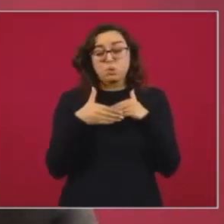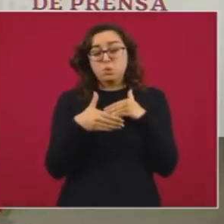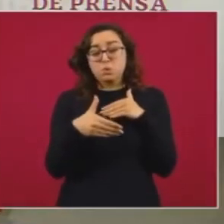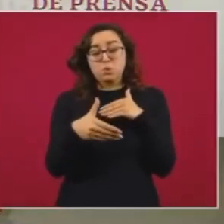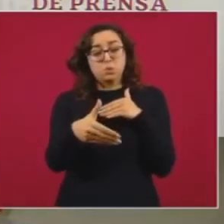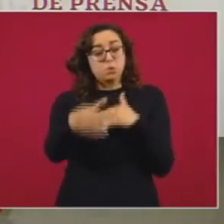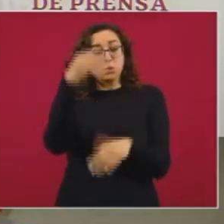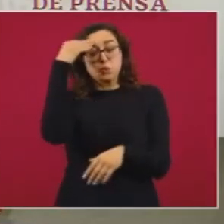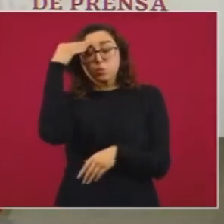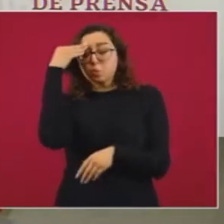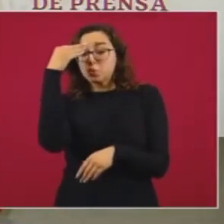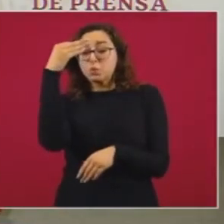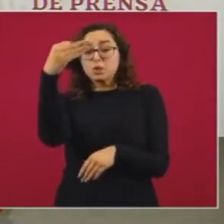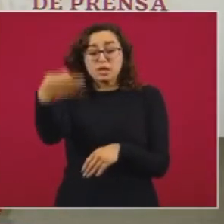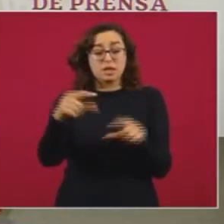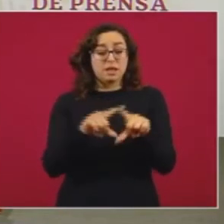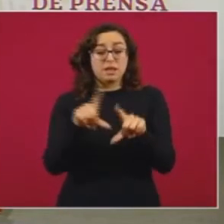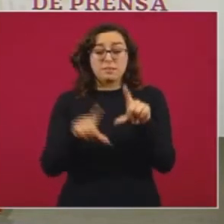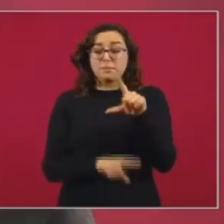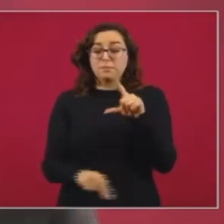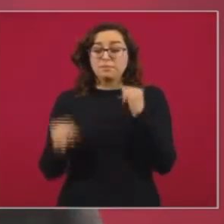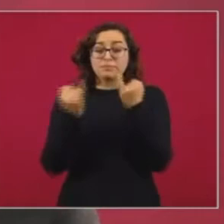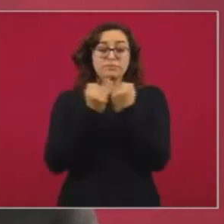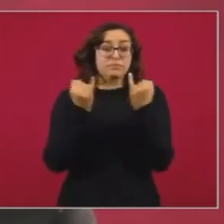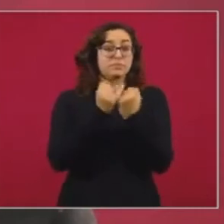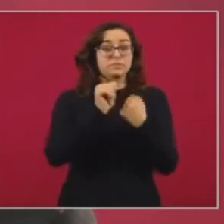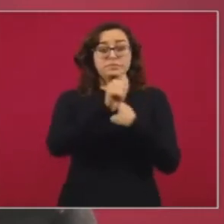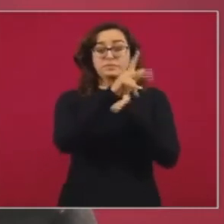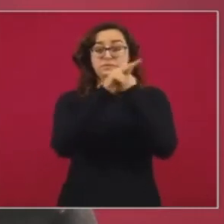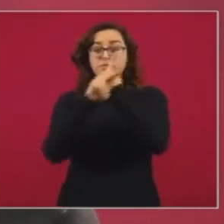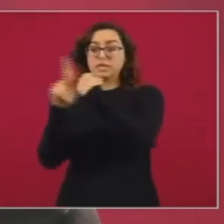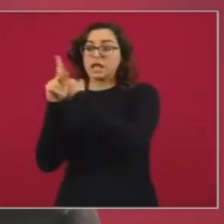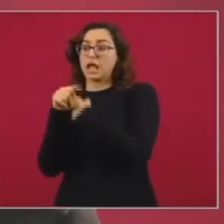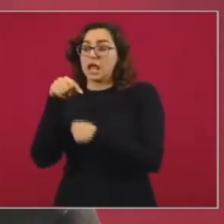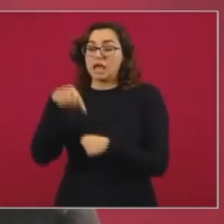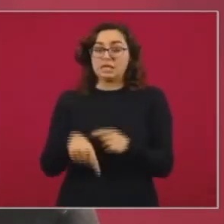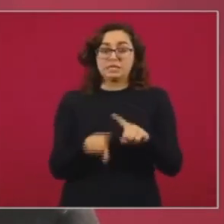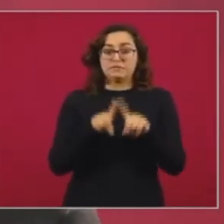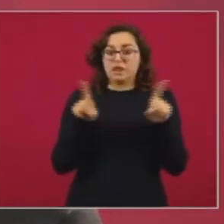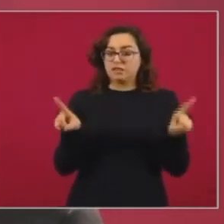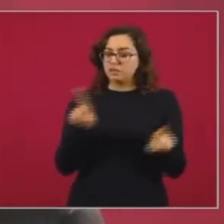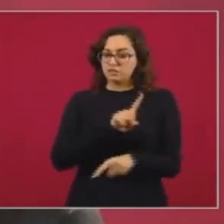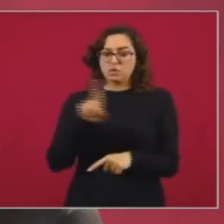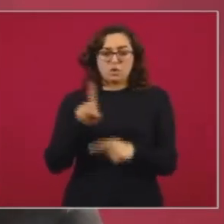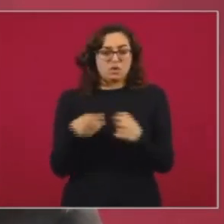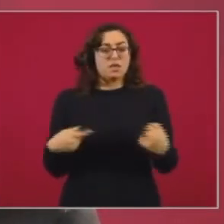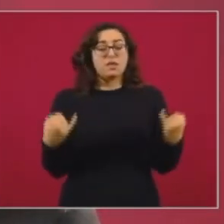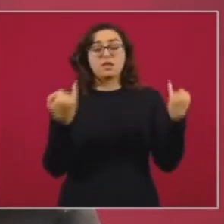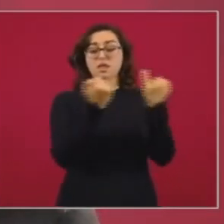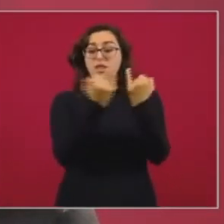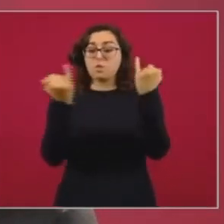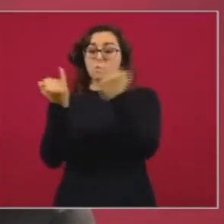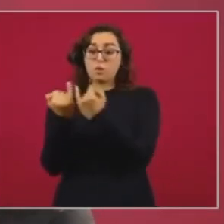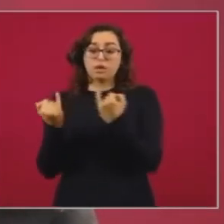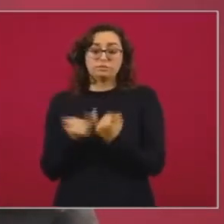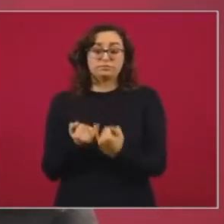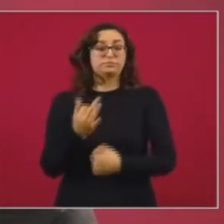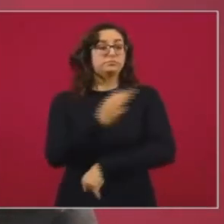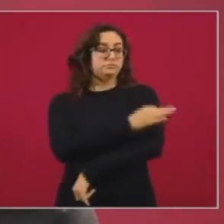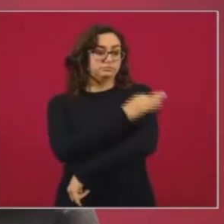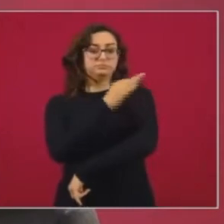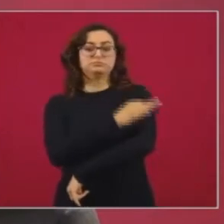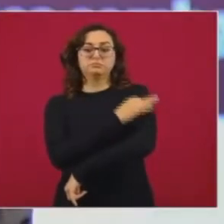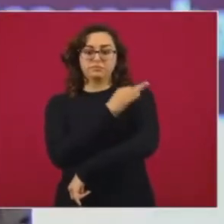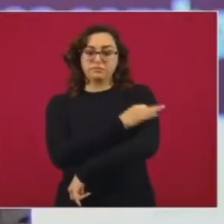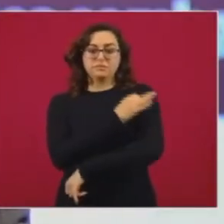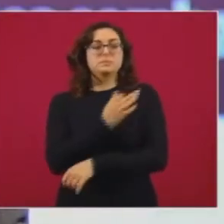en México y en el mundo, que quede muy claro, no va a ser distinto en México de lo que será en el mundo. Es una gran esperanza que vamos a tener